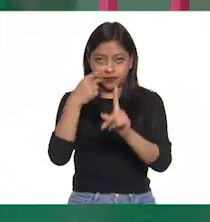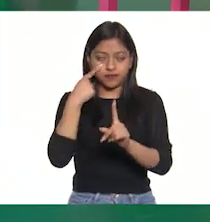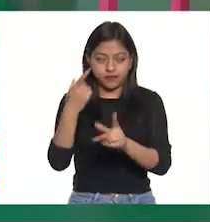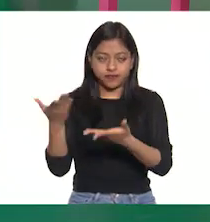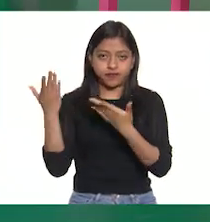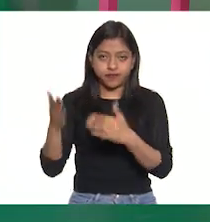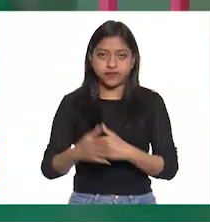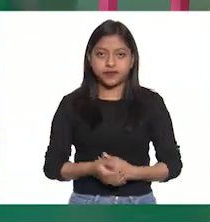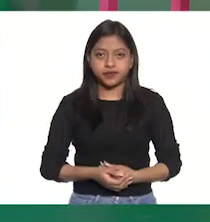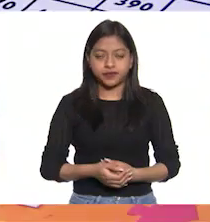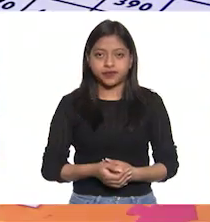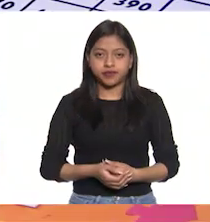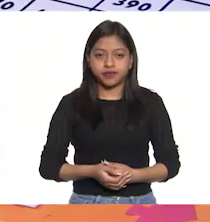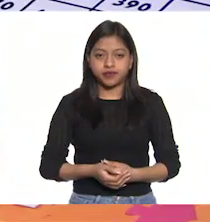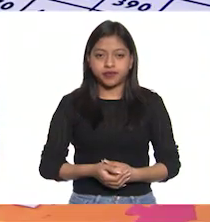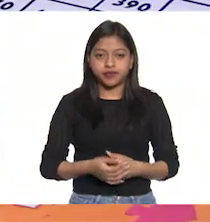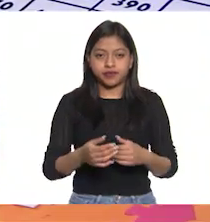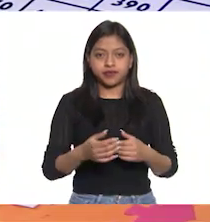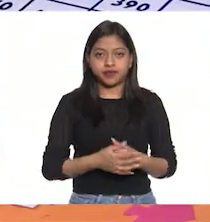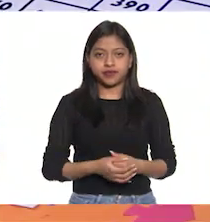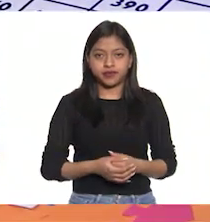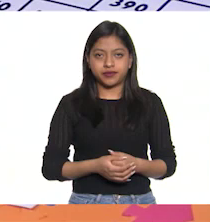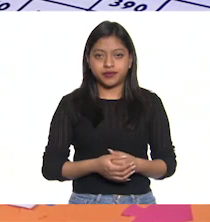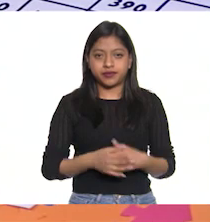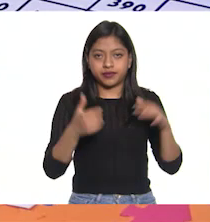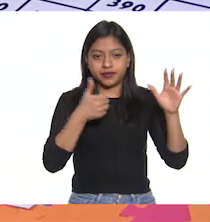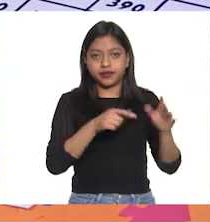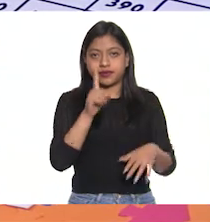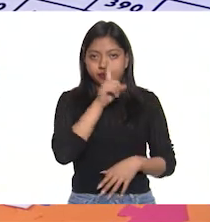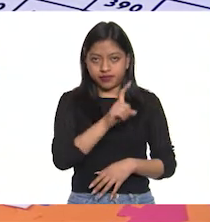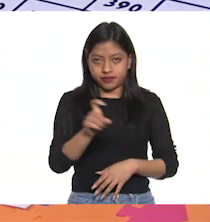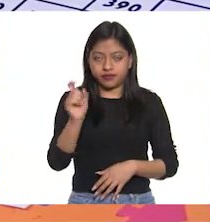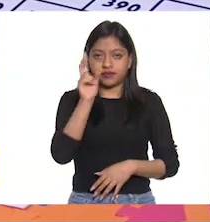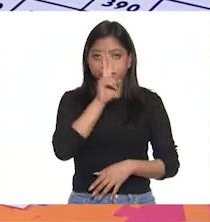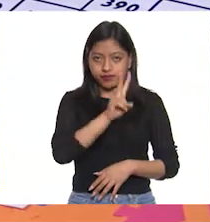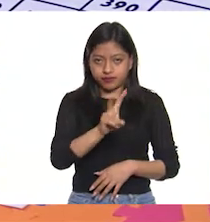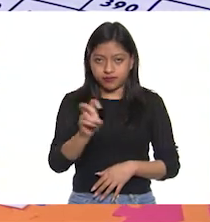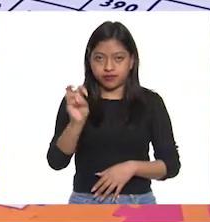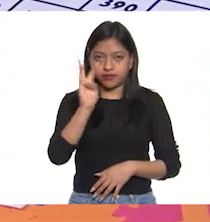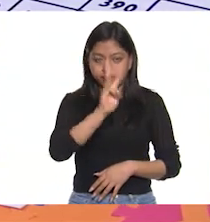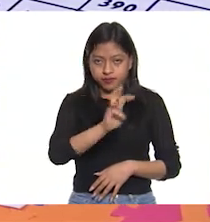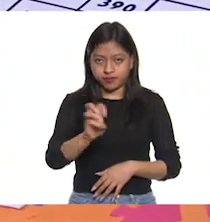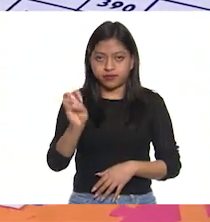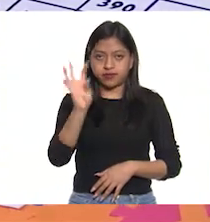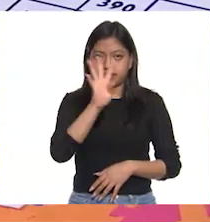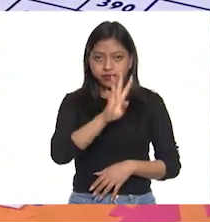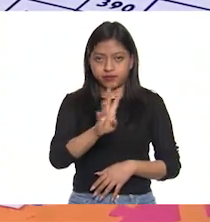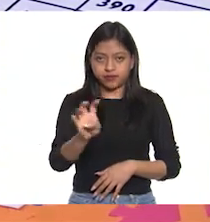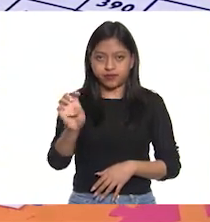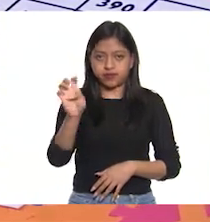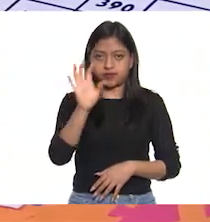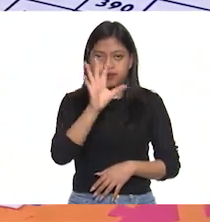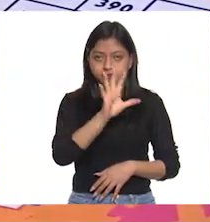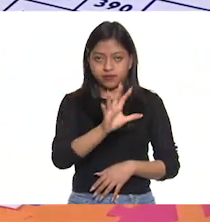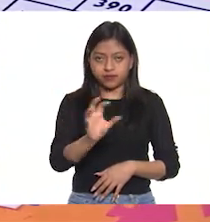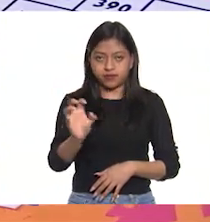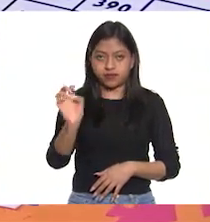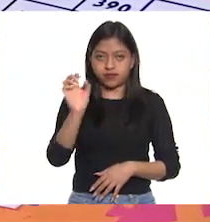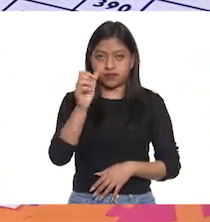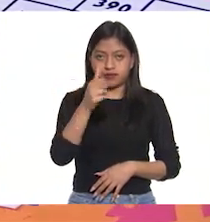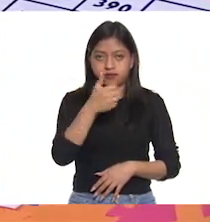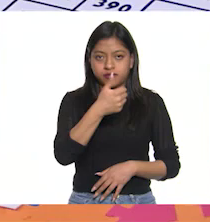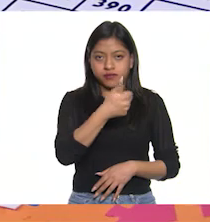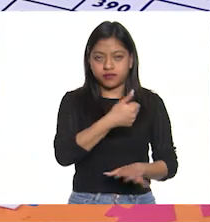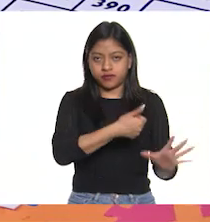total vamos a pagar, que tenemos aquí 100, 200, 300, 400,